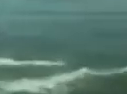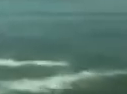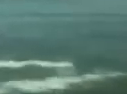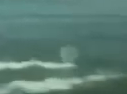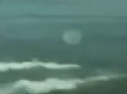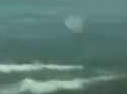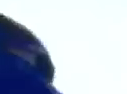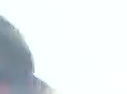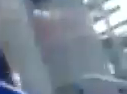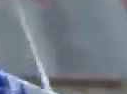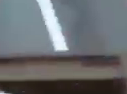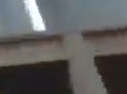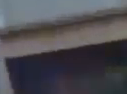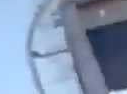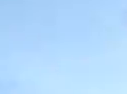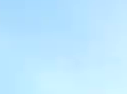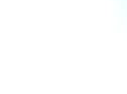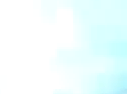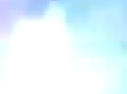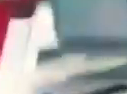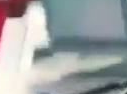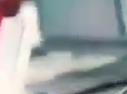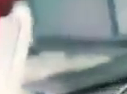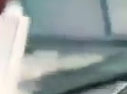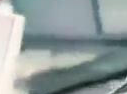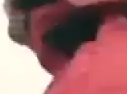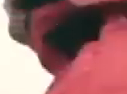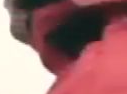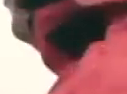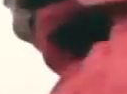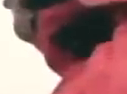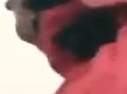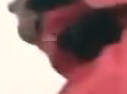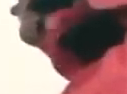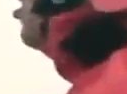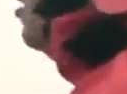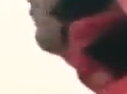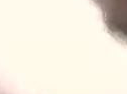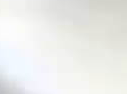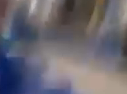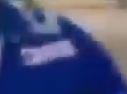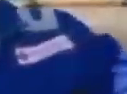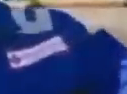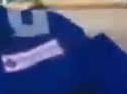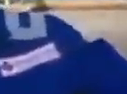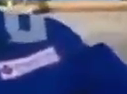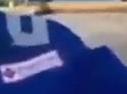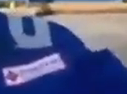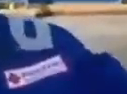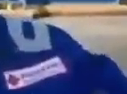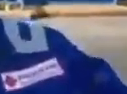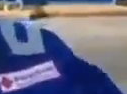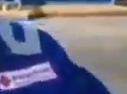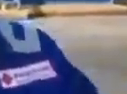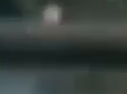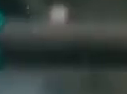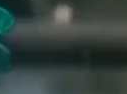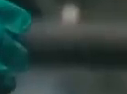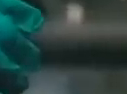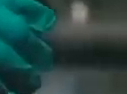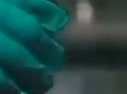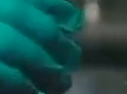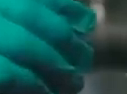al final llegamos a la verdad y ahora tiene que haber justicia. Pero yo puedo decir hoy, gracias al poder obrero, a la